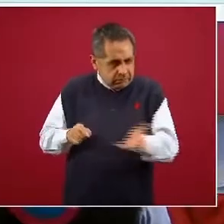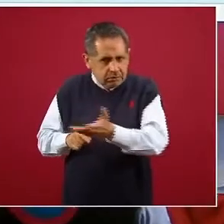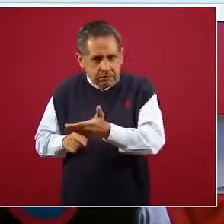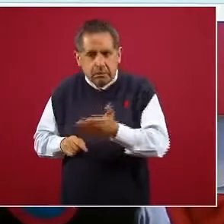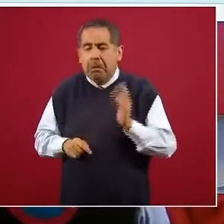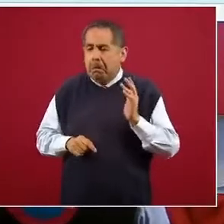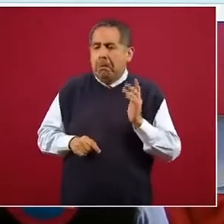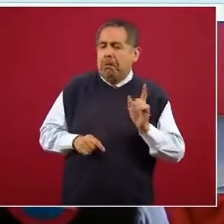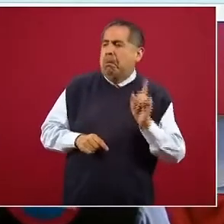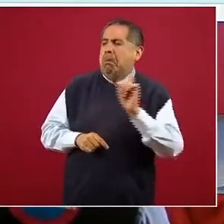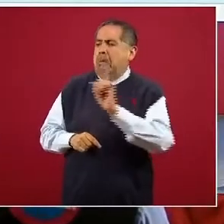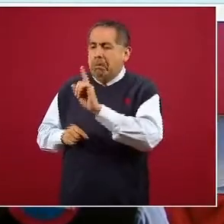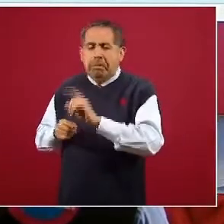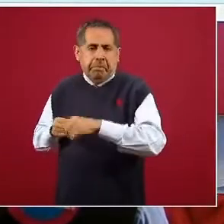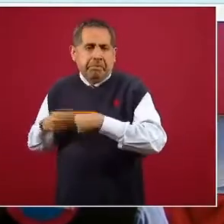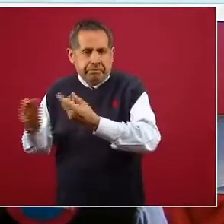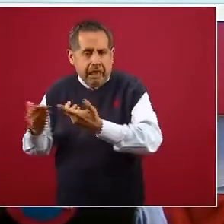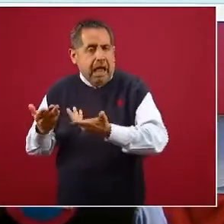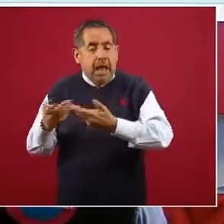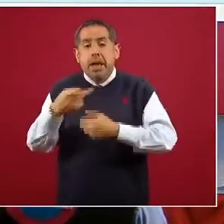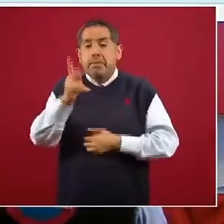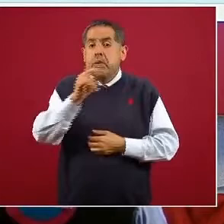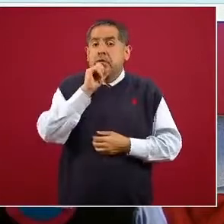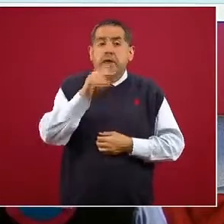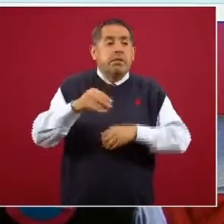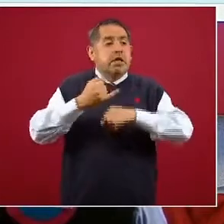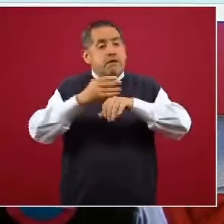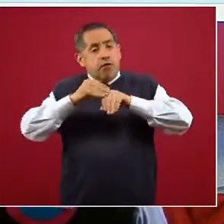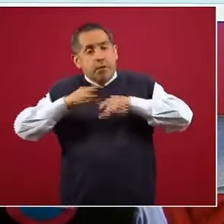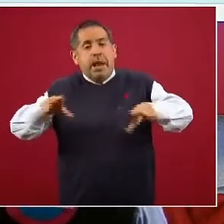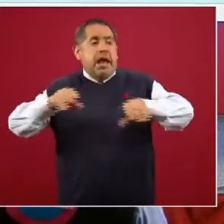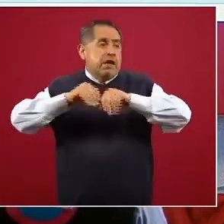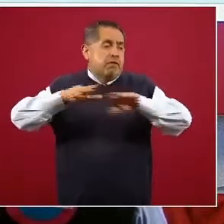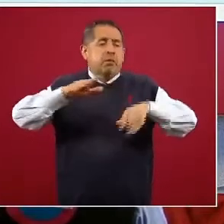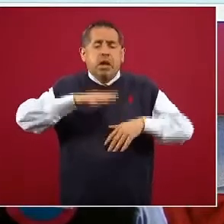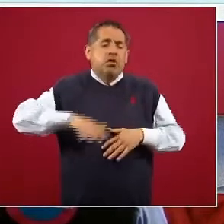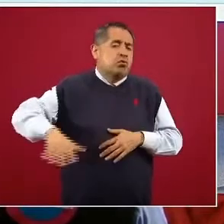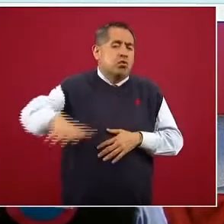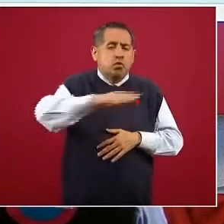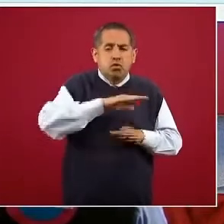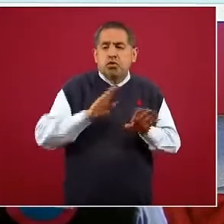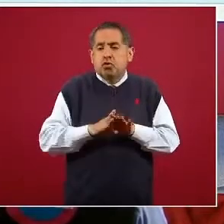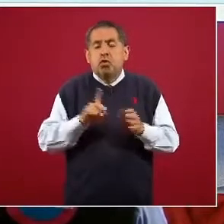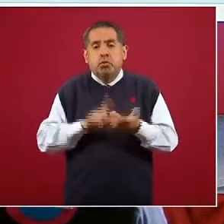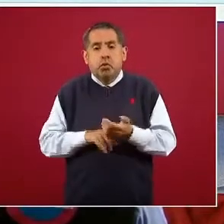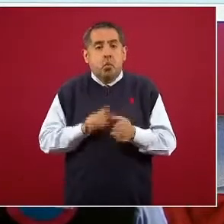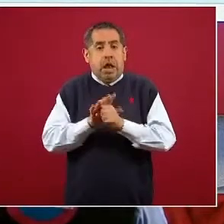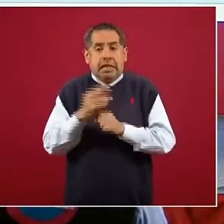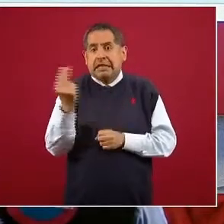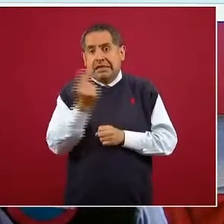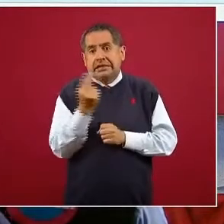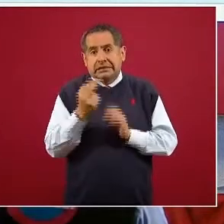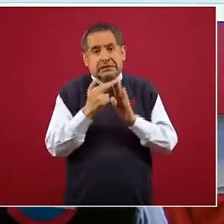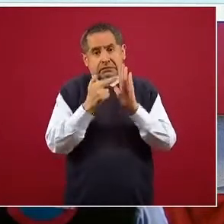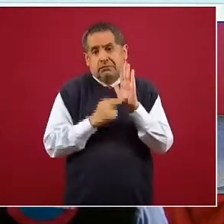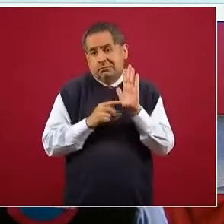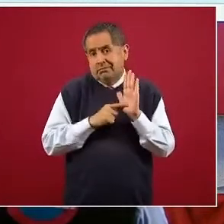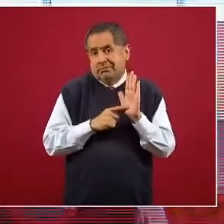Con esta estrategia también pretendemos informar a todos los usuarios acerca de los requisitos de